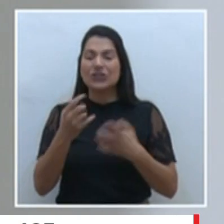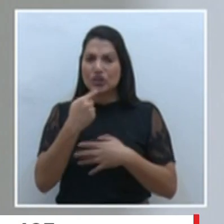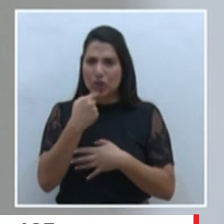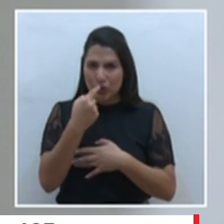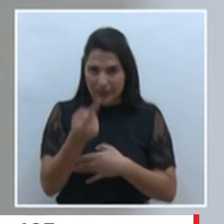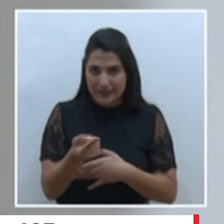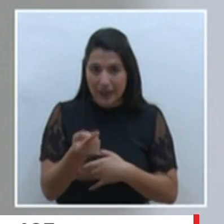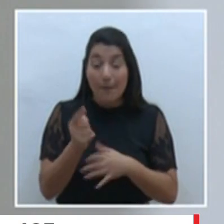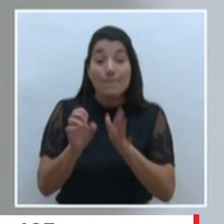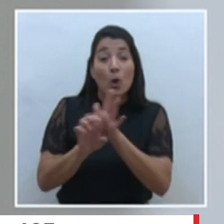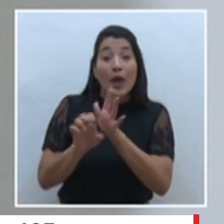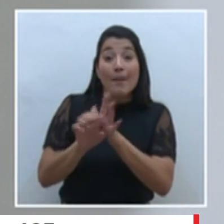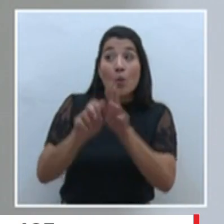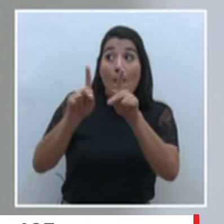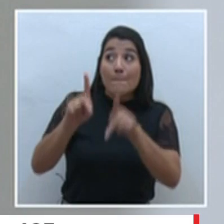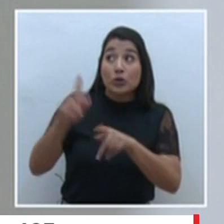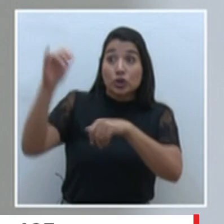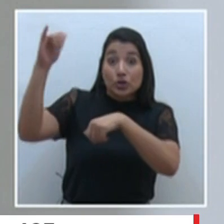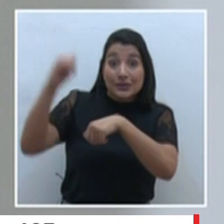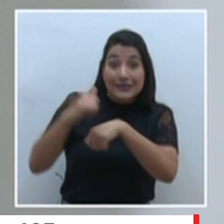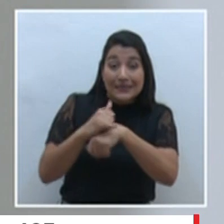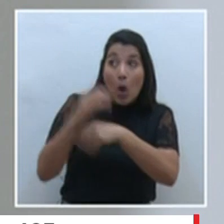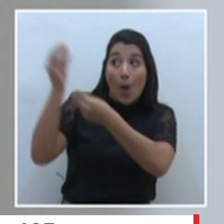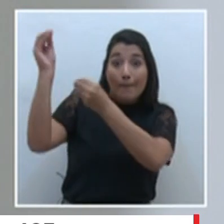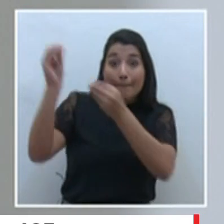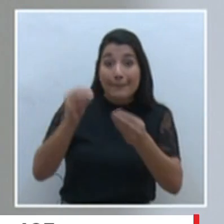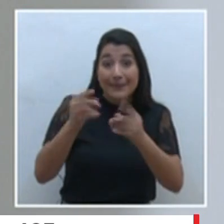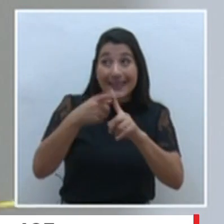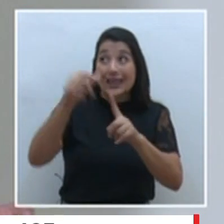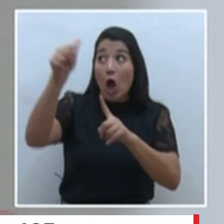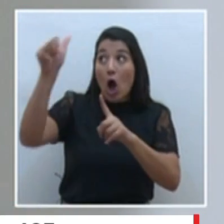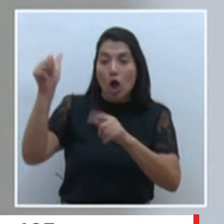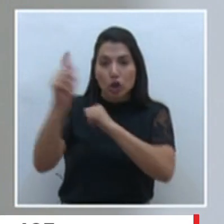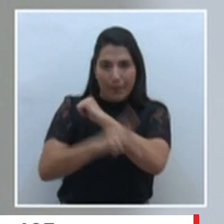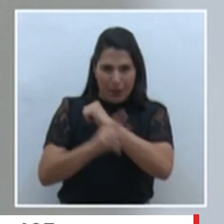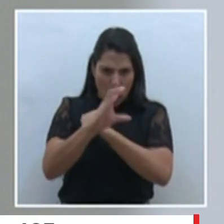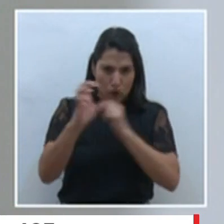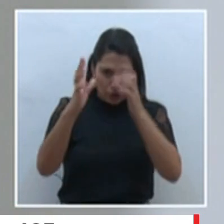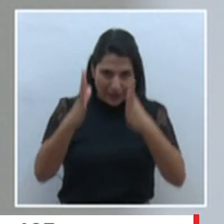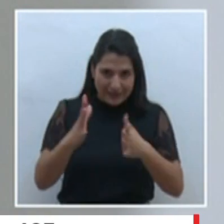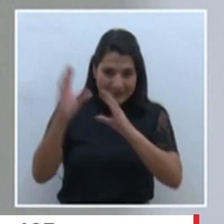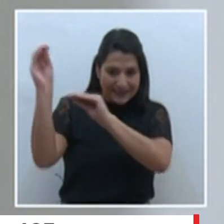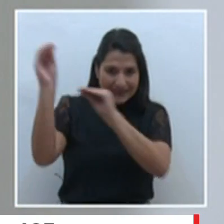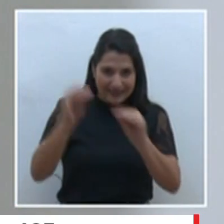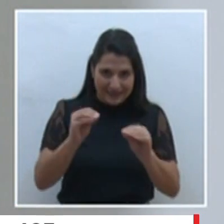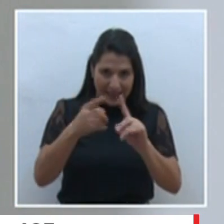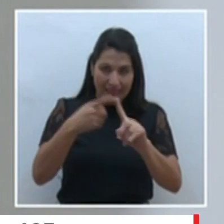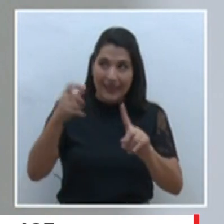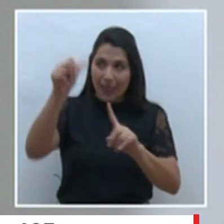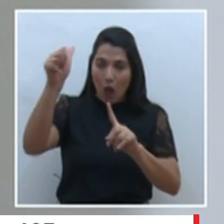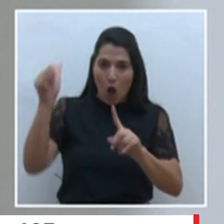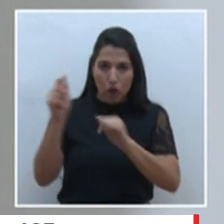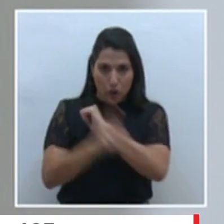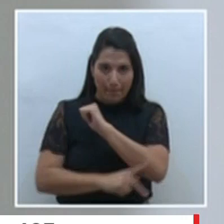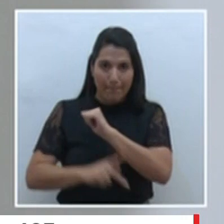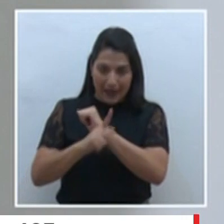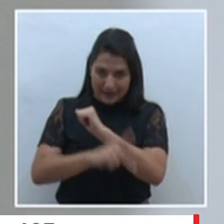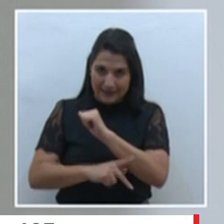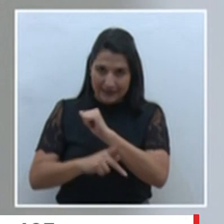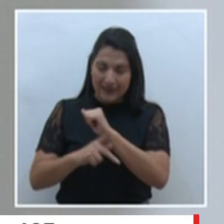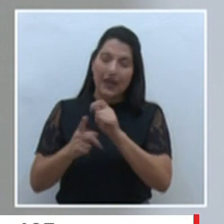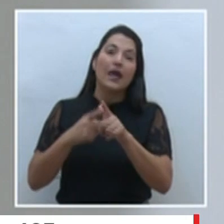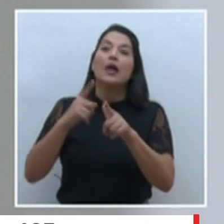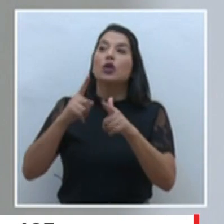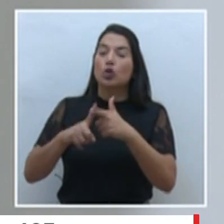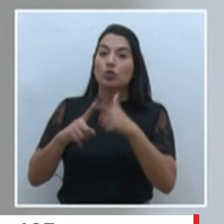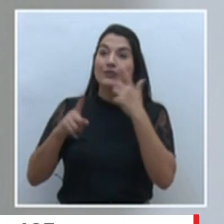los repatriados que ya son recibidos con una orden sanitaria, ellos van directo a un confinamiento. Y en realidad esa es la medida que se busca cuando